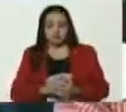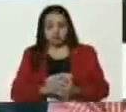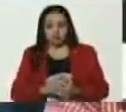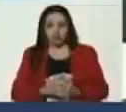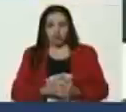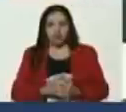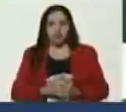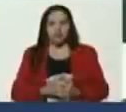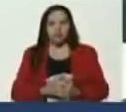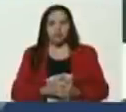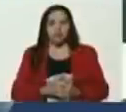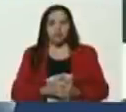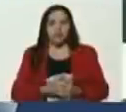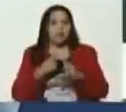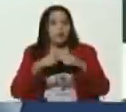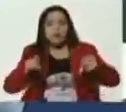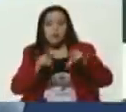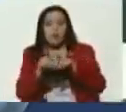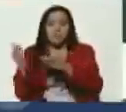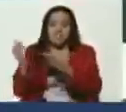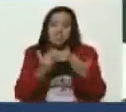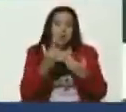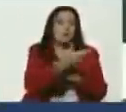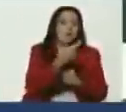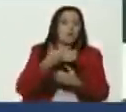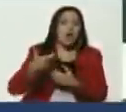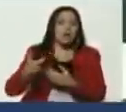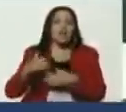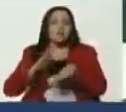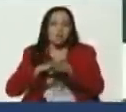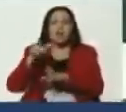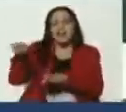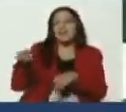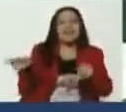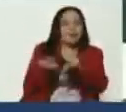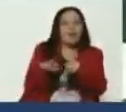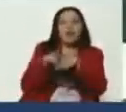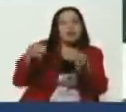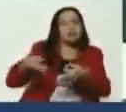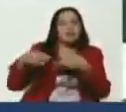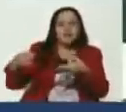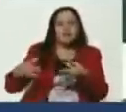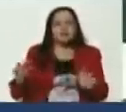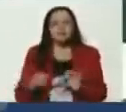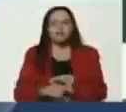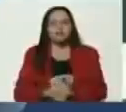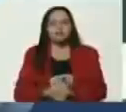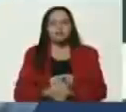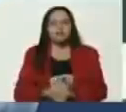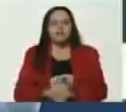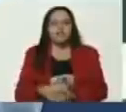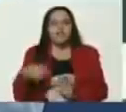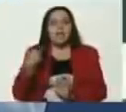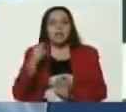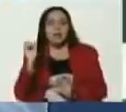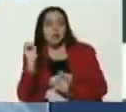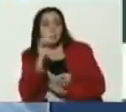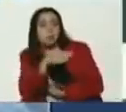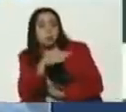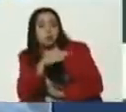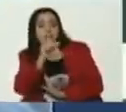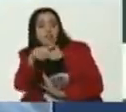Pero así ellos nos vinieron a buscar, porque así son ellos, ¿eh? Ellos lanzan la piedra y se meten a una